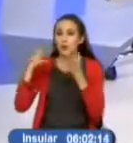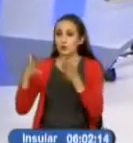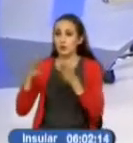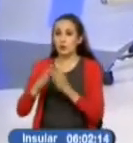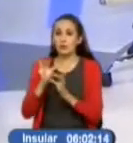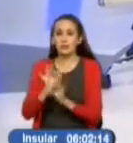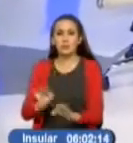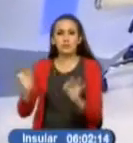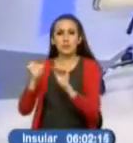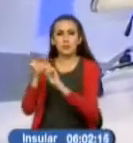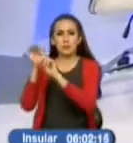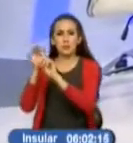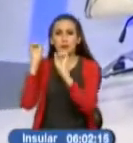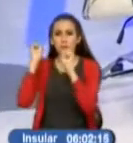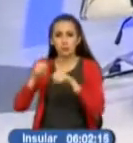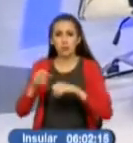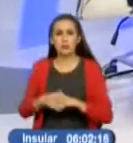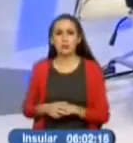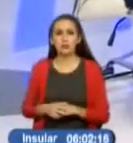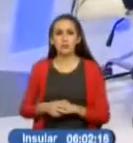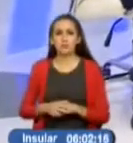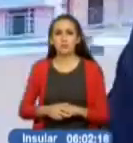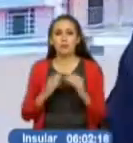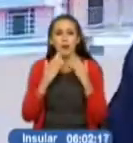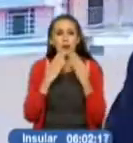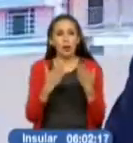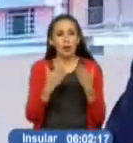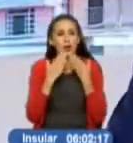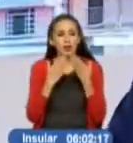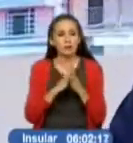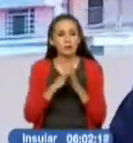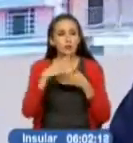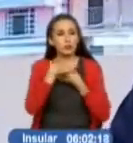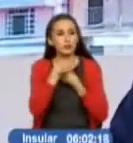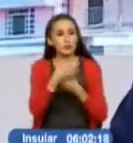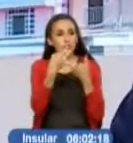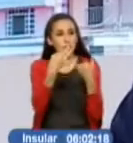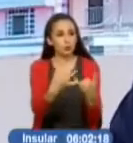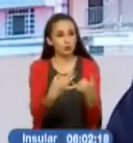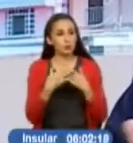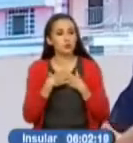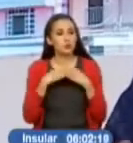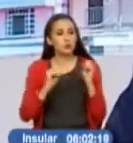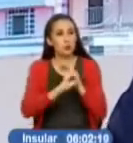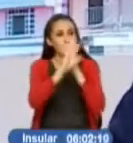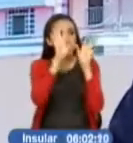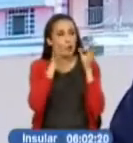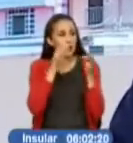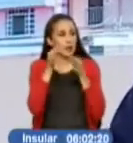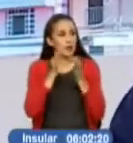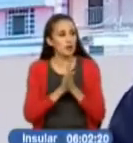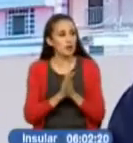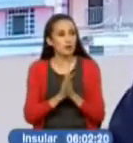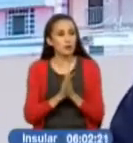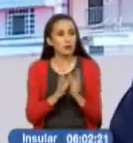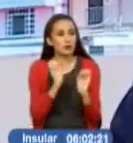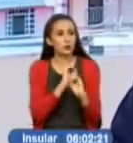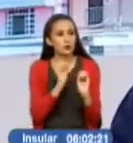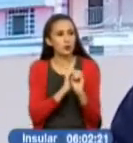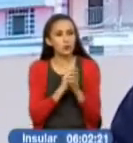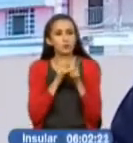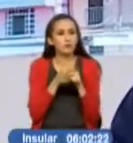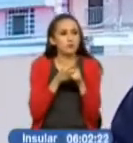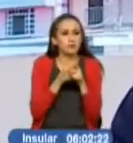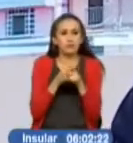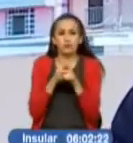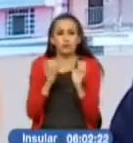superior, se pudiesen ver afectados. Gracias, Carlos. Buenos días. Un gusto estar aquí y permitirnos aclarar. No es al apuro, efectivamente sí es un